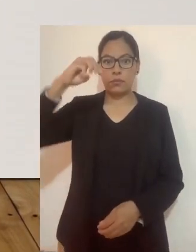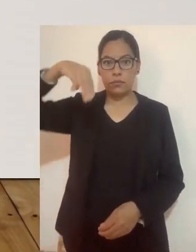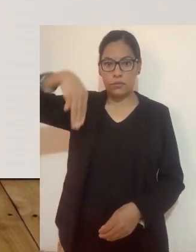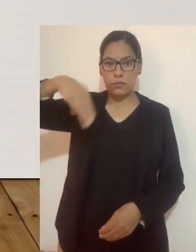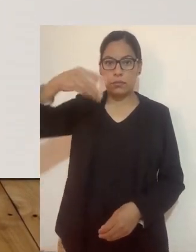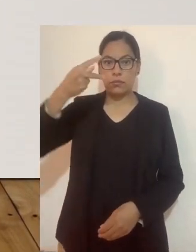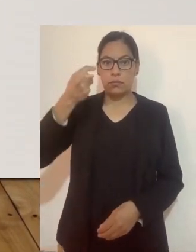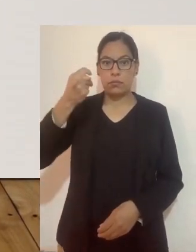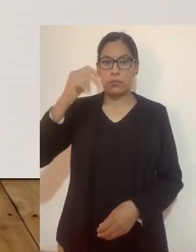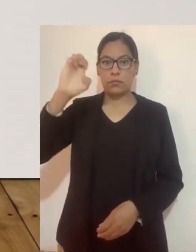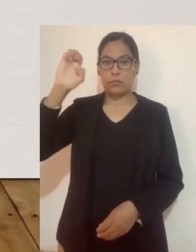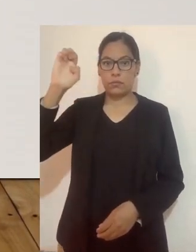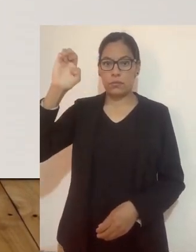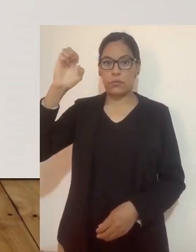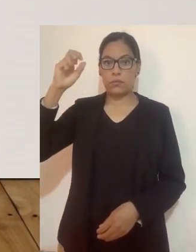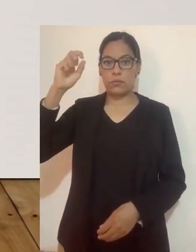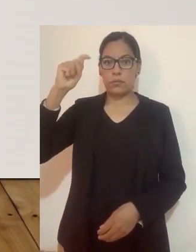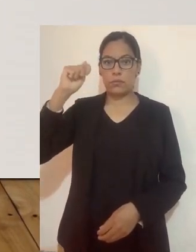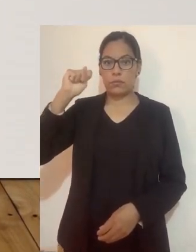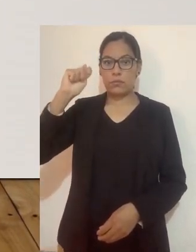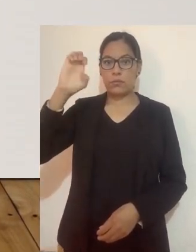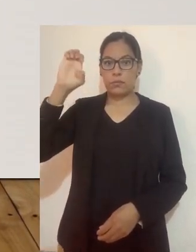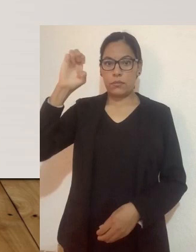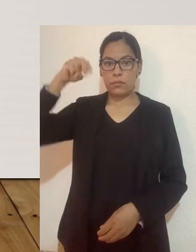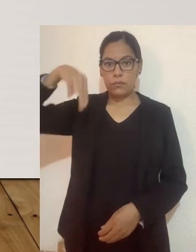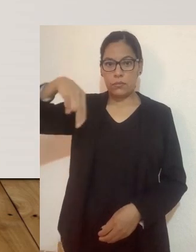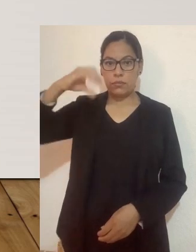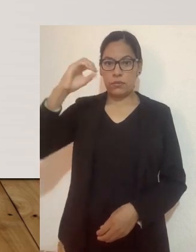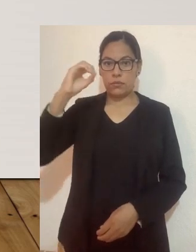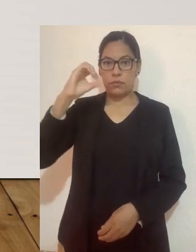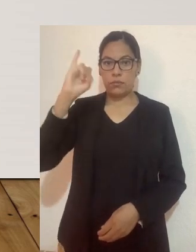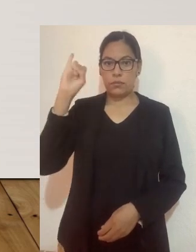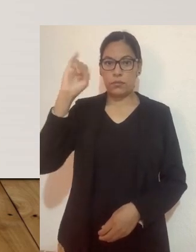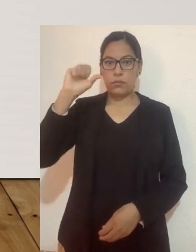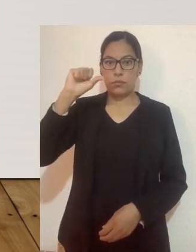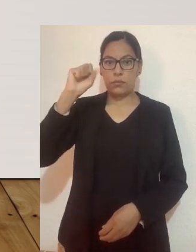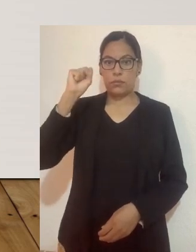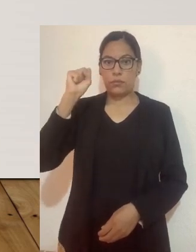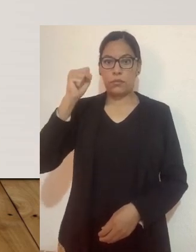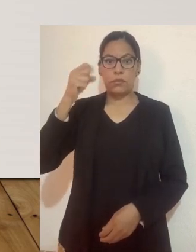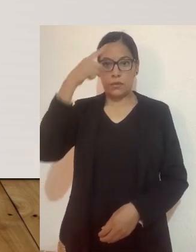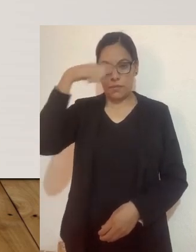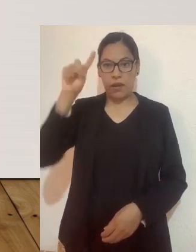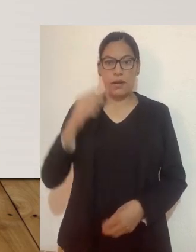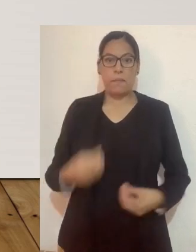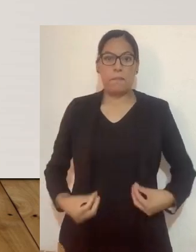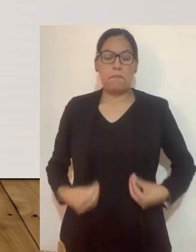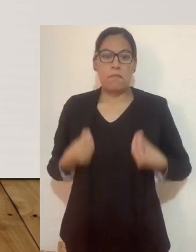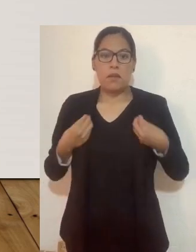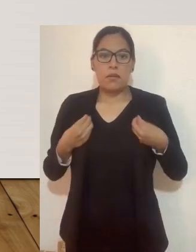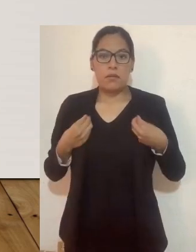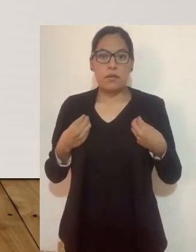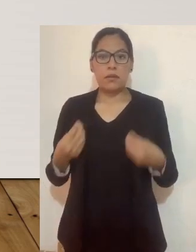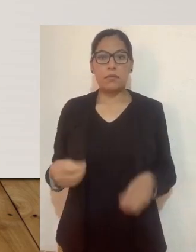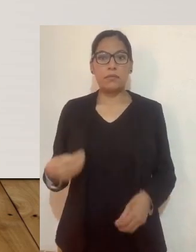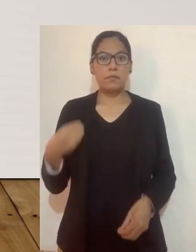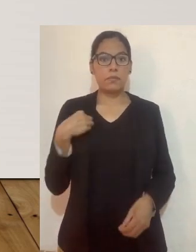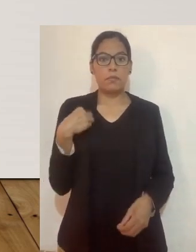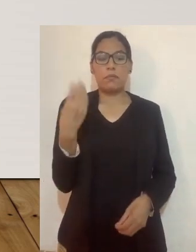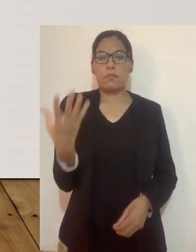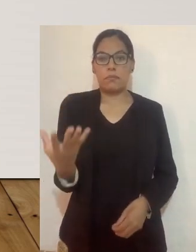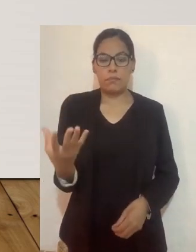Las competencias para la vida y bienestar se refieren a la capacidad para adoptar